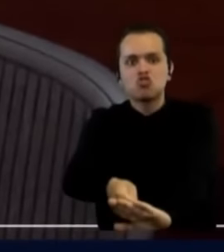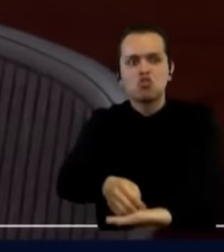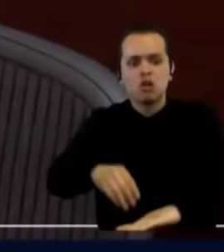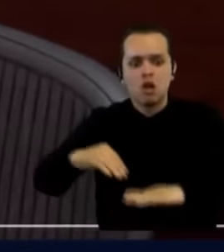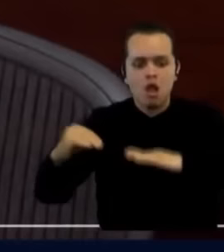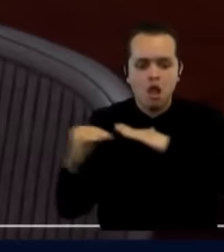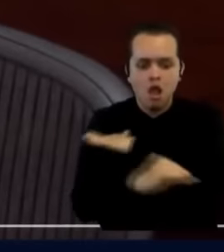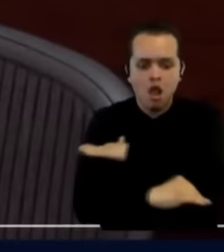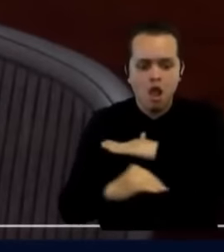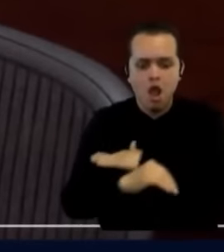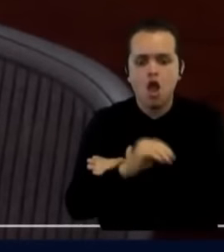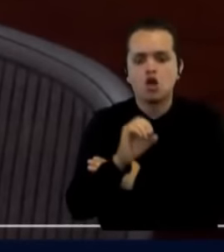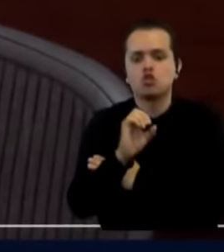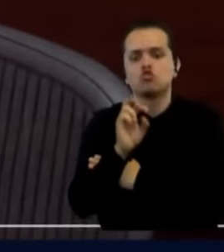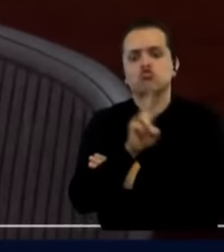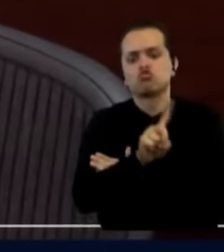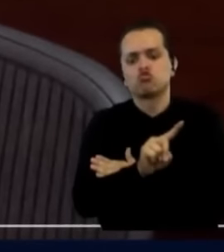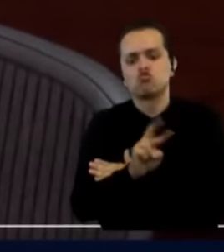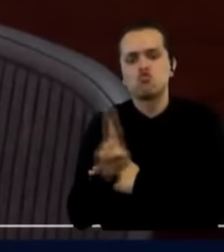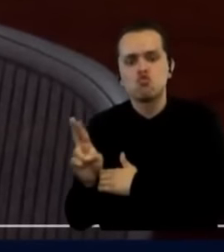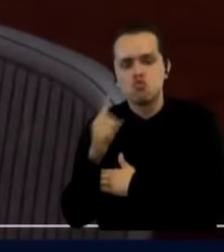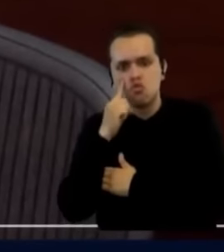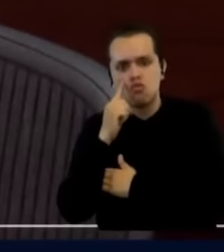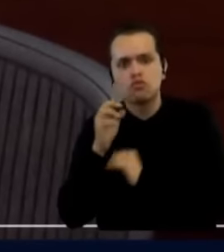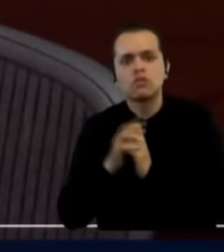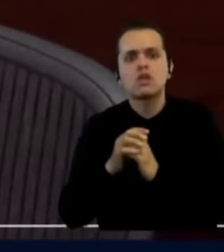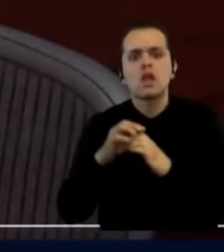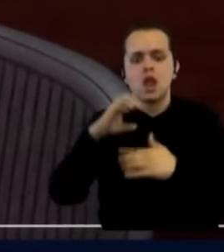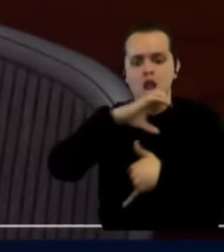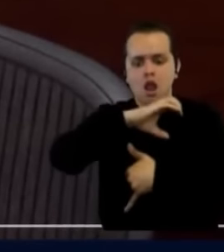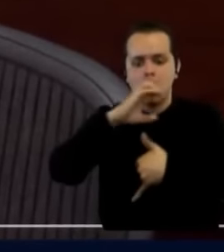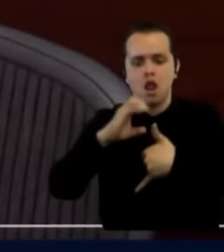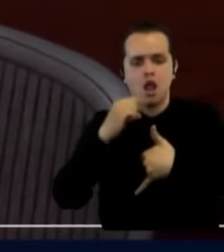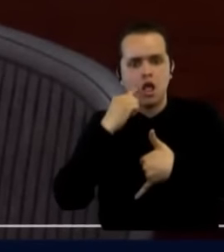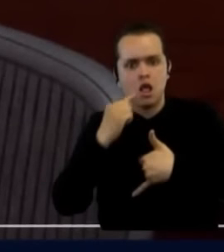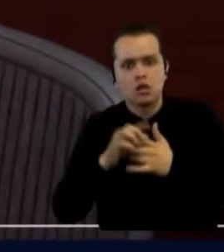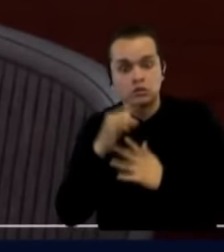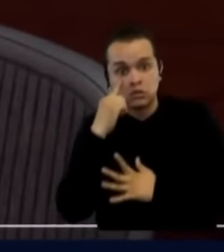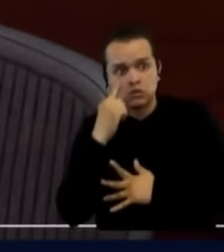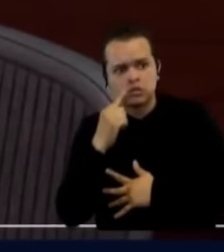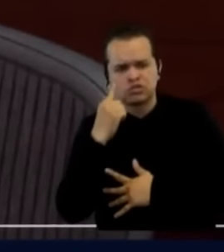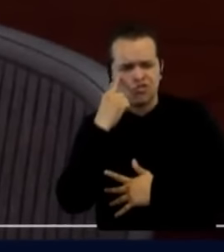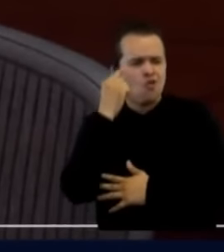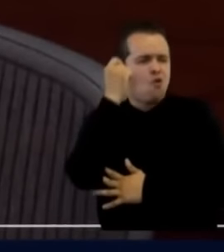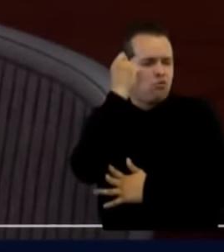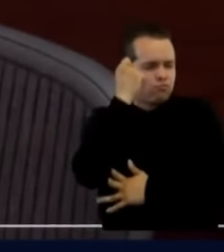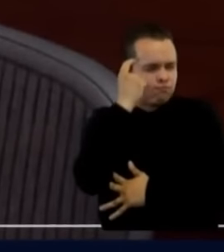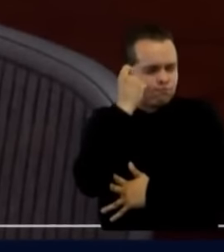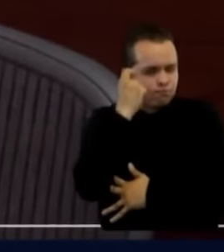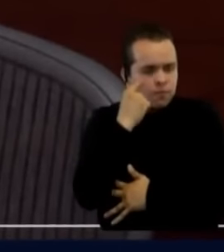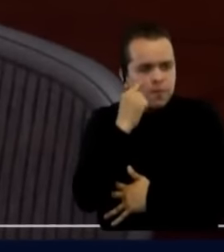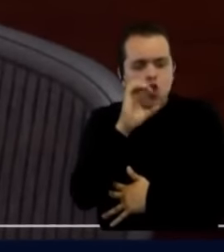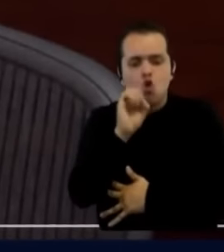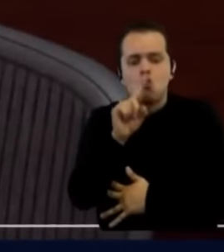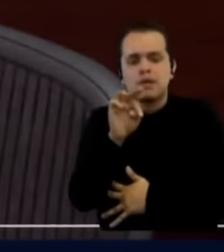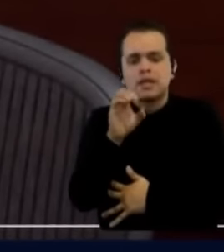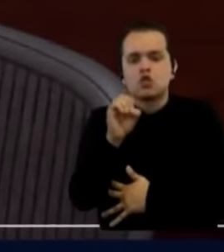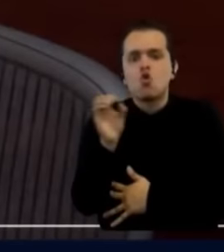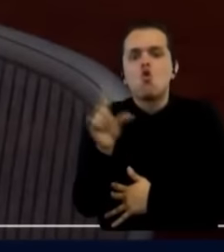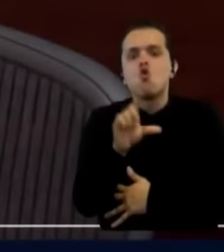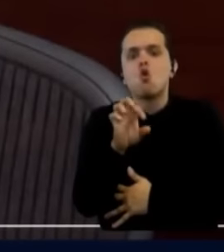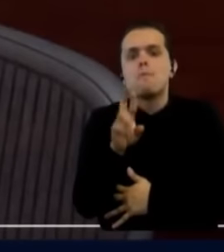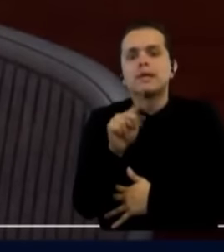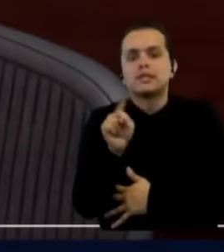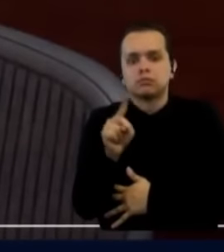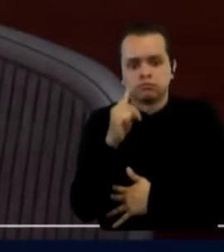variante suroccidental de Cartago. Lo curioso es que tengo entendido que Olmedo López fue el